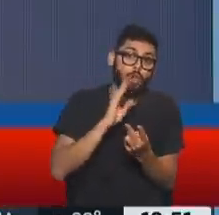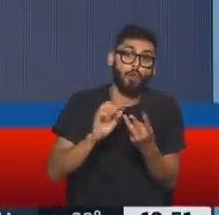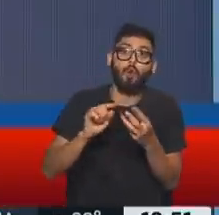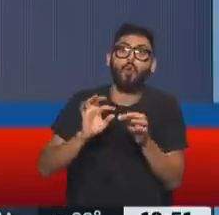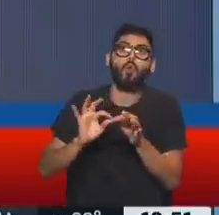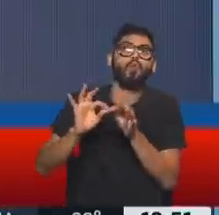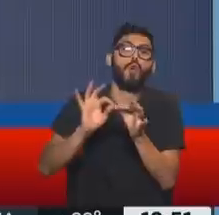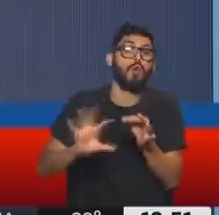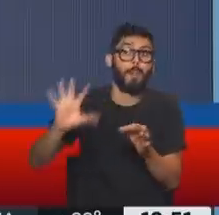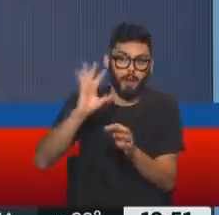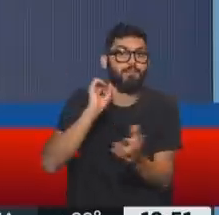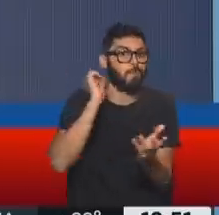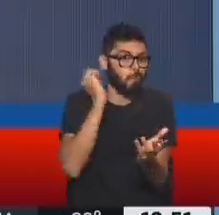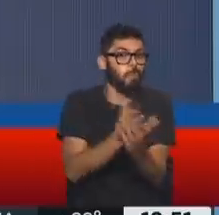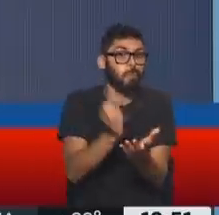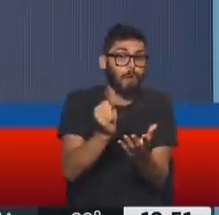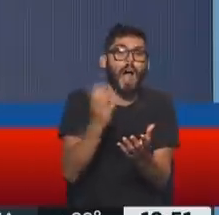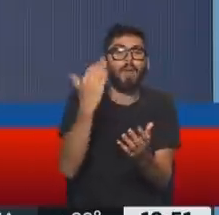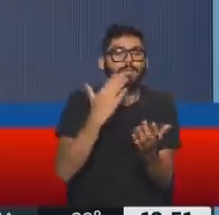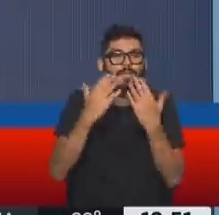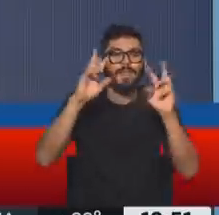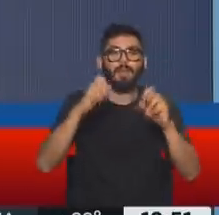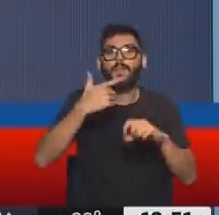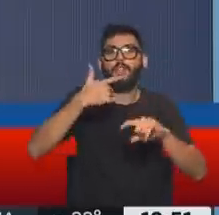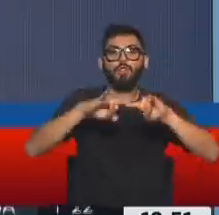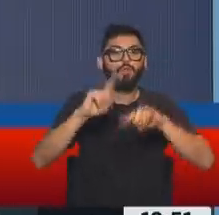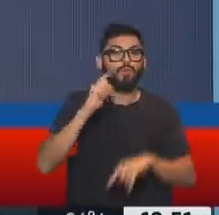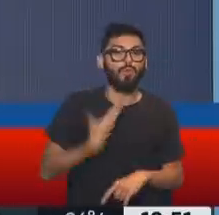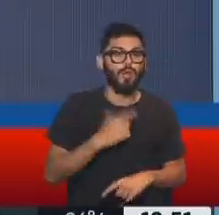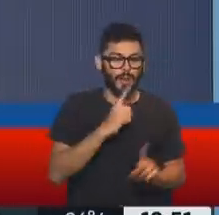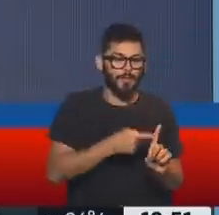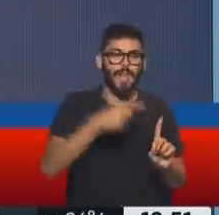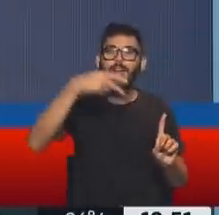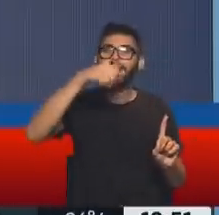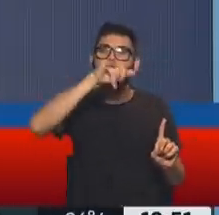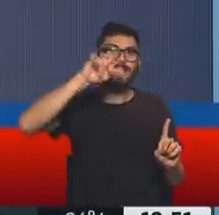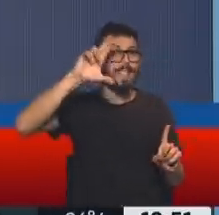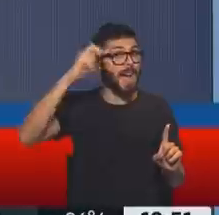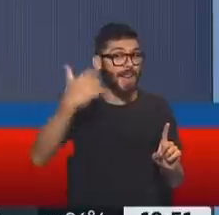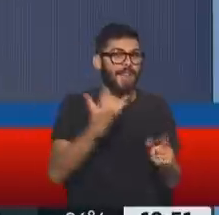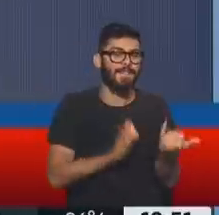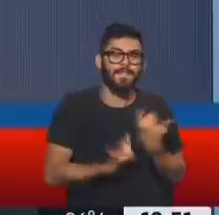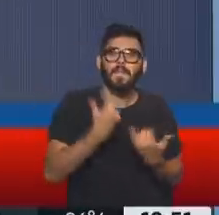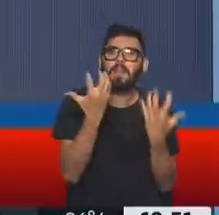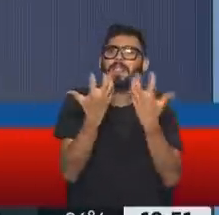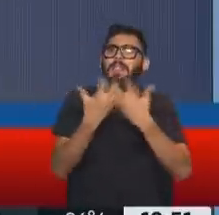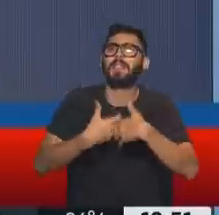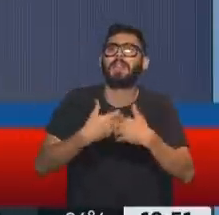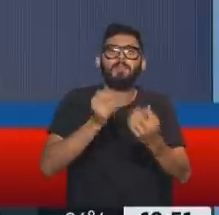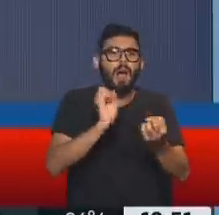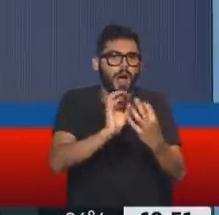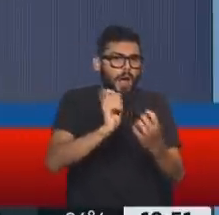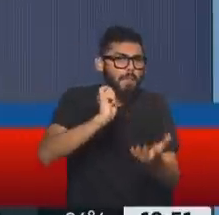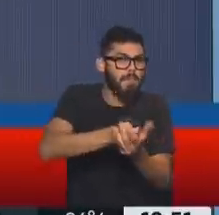avanzado con parte de estas sanciones y hablábamos de decir nacer en el mar no no nos explicaba de qué se trata este sistema de pago interbancario